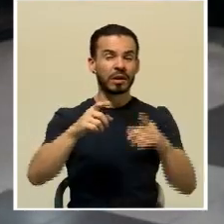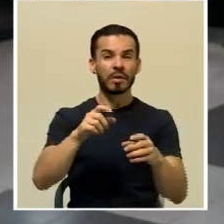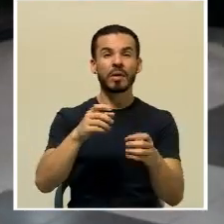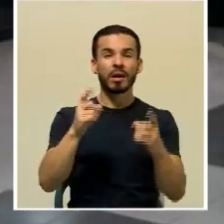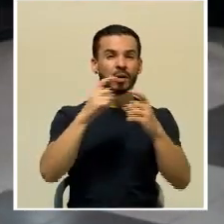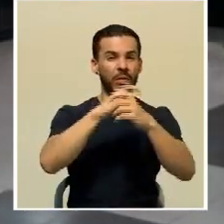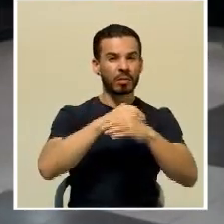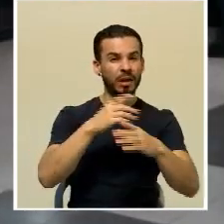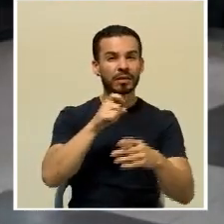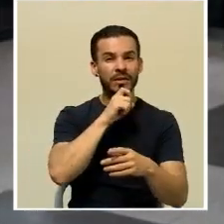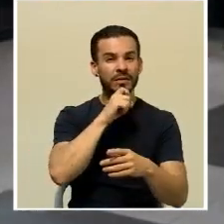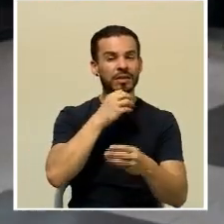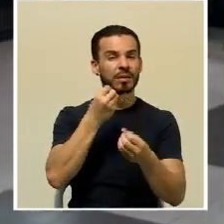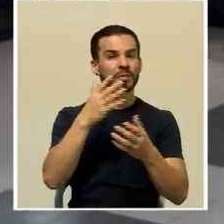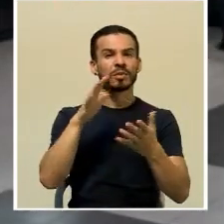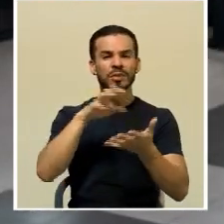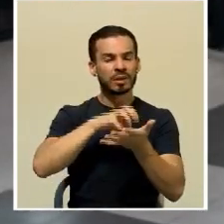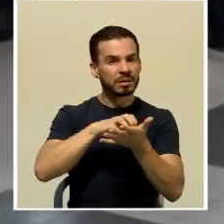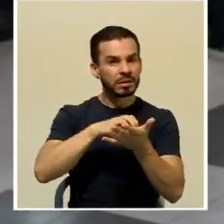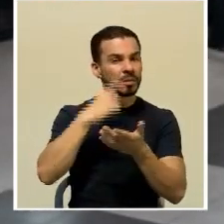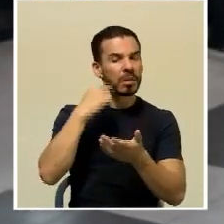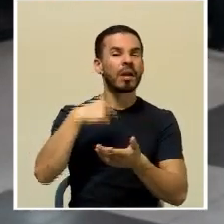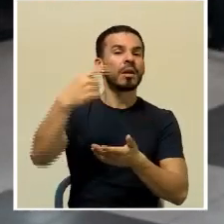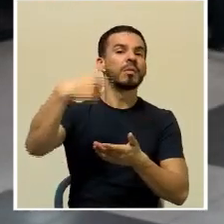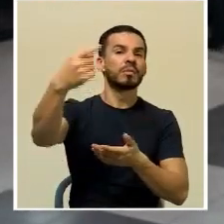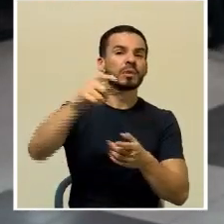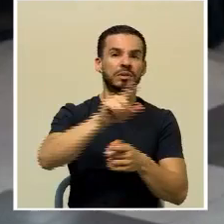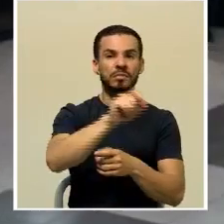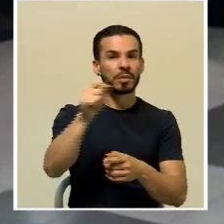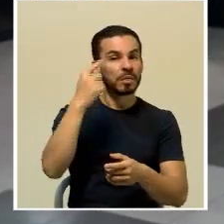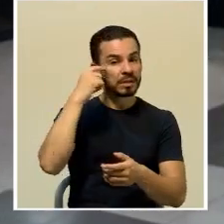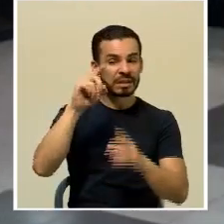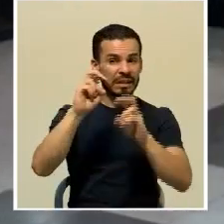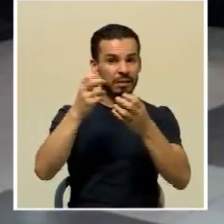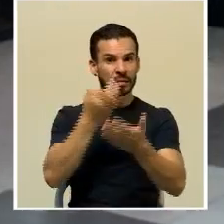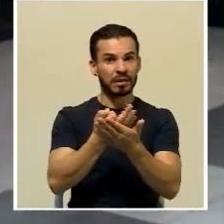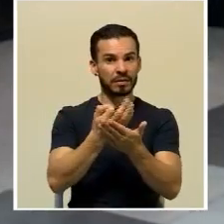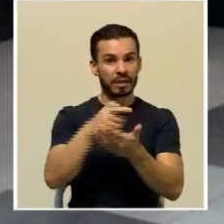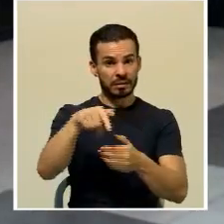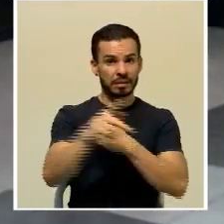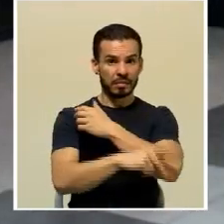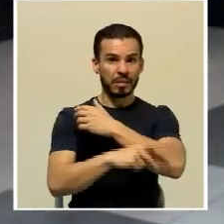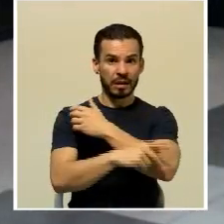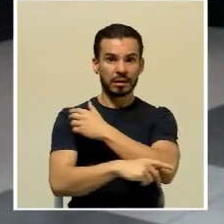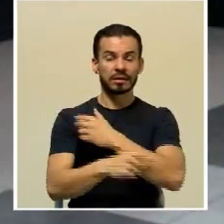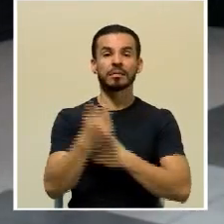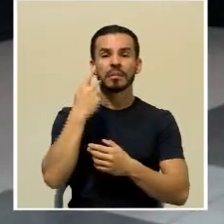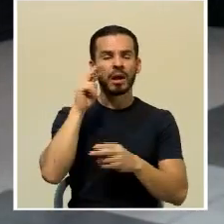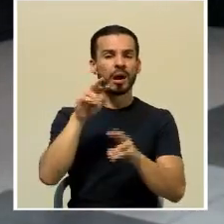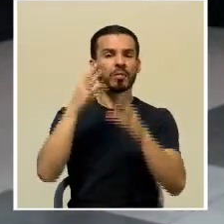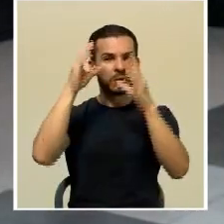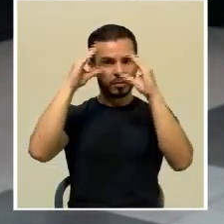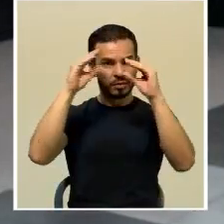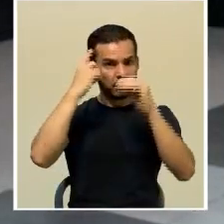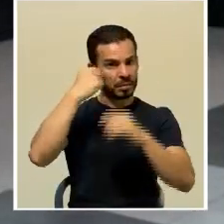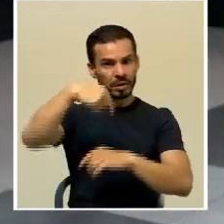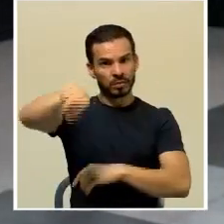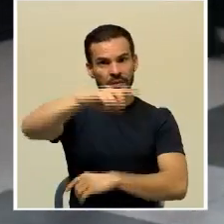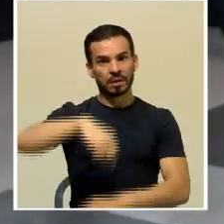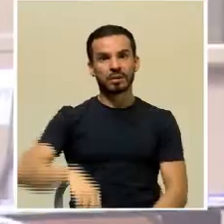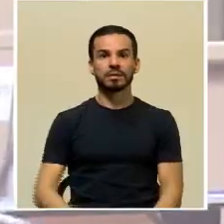difícil, de mucha incertidumbre para los próximos meses en materia financiera para el país. Veamos la información que hemos preparado para